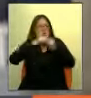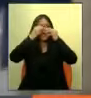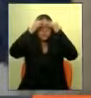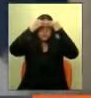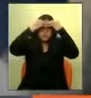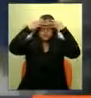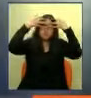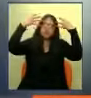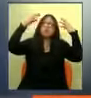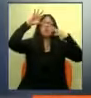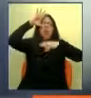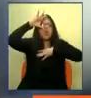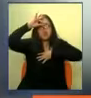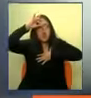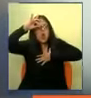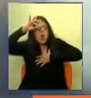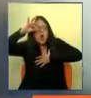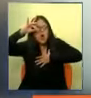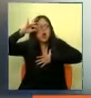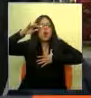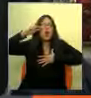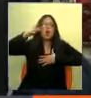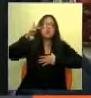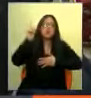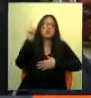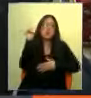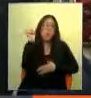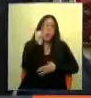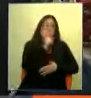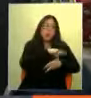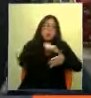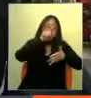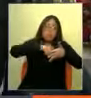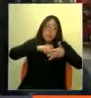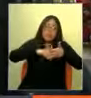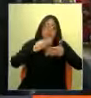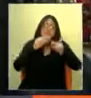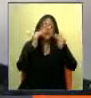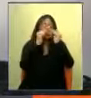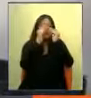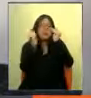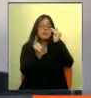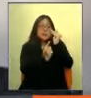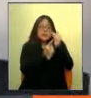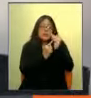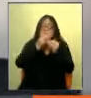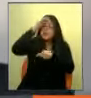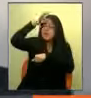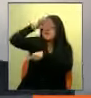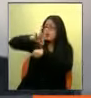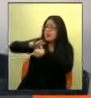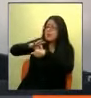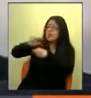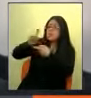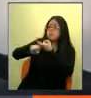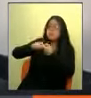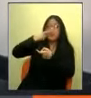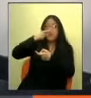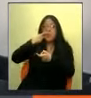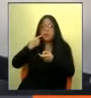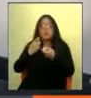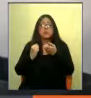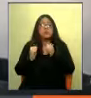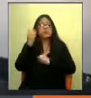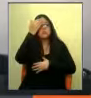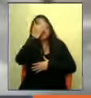de cabeza que María empezó a sentir durante los últimos meses. Al encierro se sumó la enfermedad de su marido, el estrés y la falta de ánimo. Si